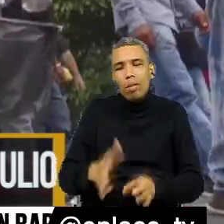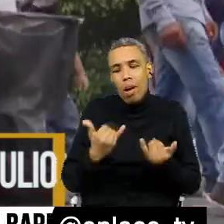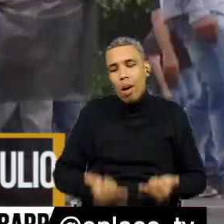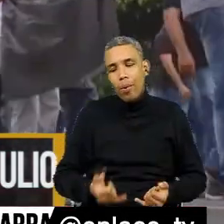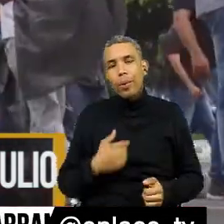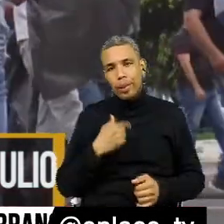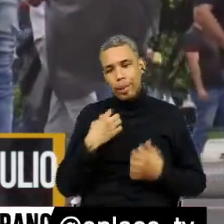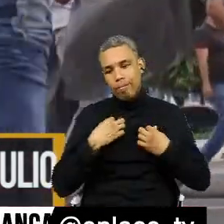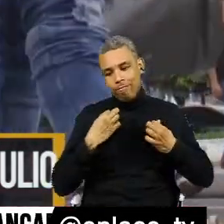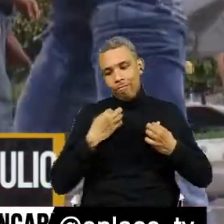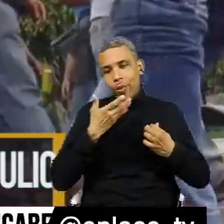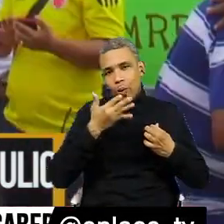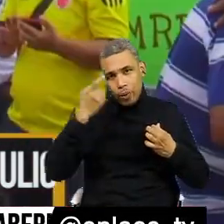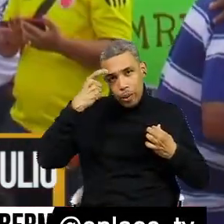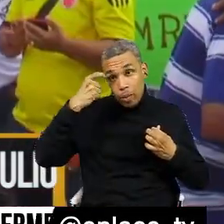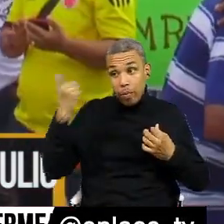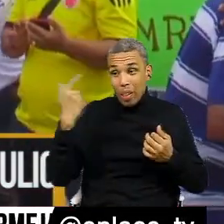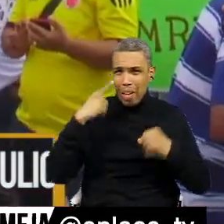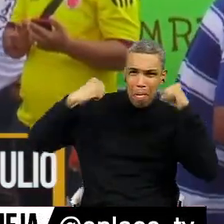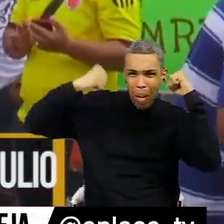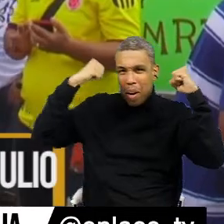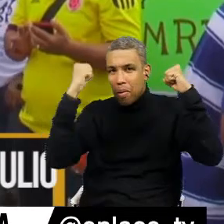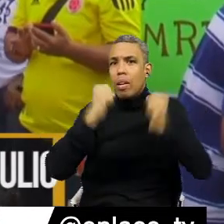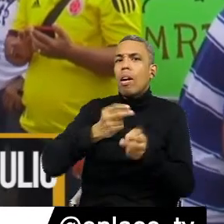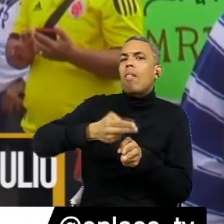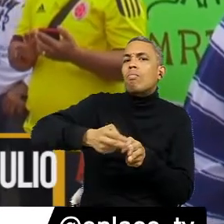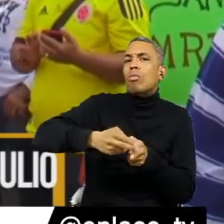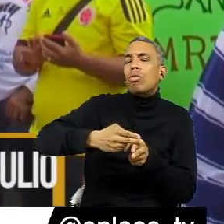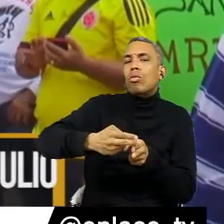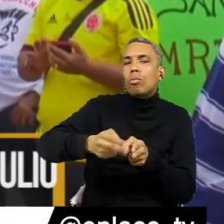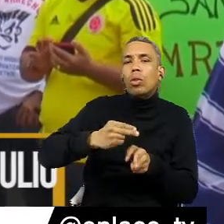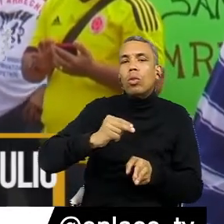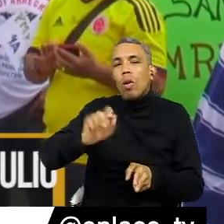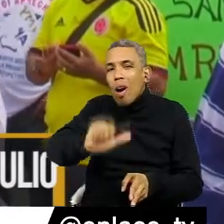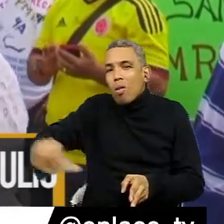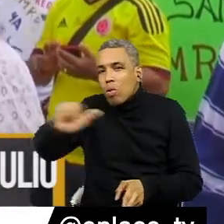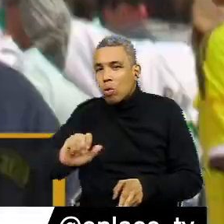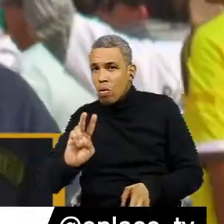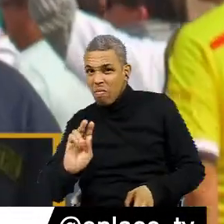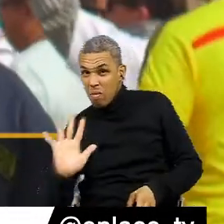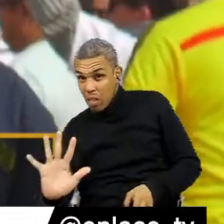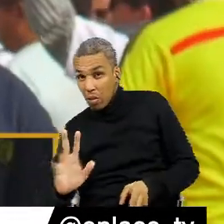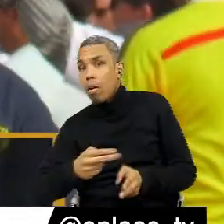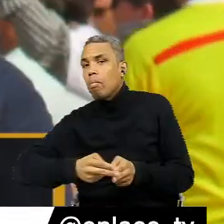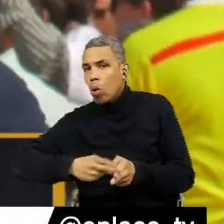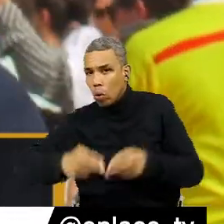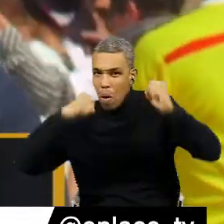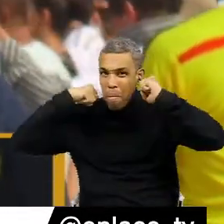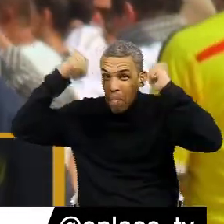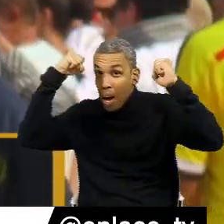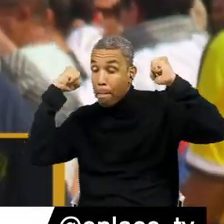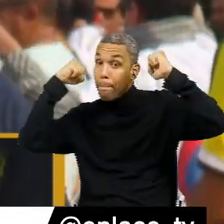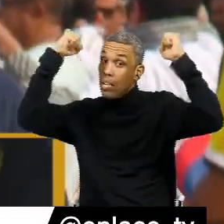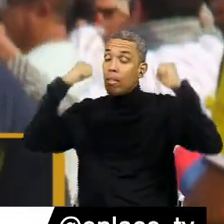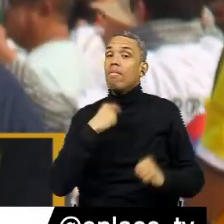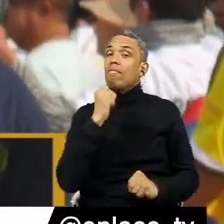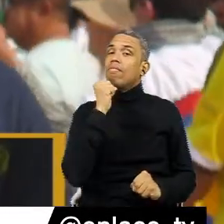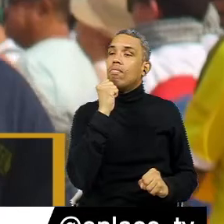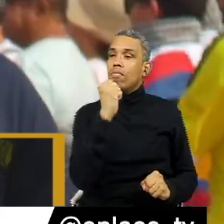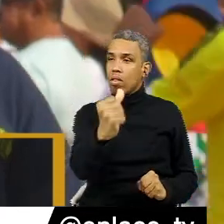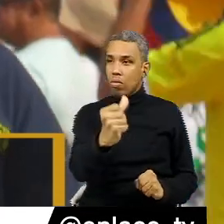este tipo de jornadas continuarán anunciando una nueva marcha para el próximo 25 de agosto. Desde luego que vendrán otras, vamos para el 25 de agosto, vamos